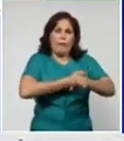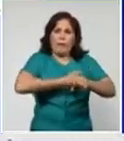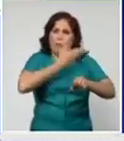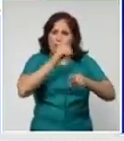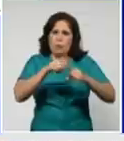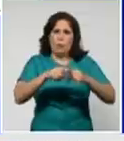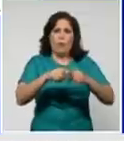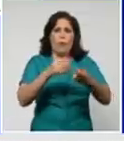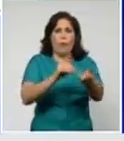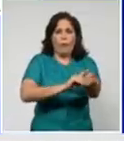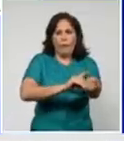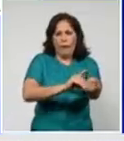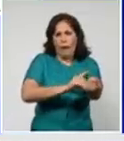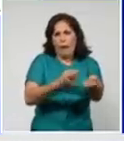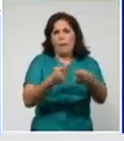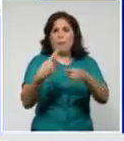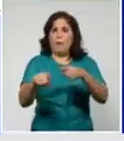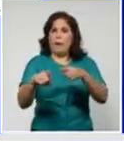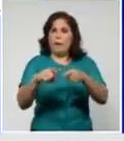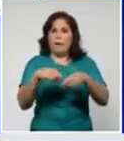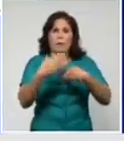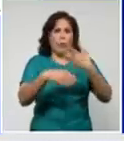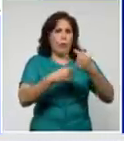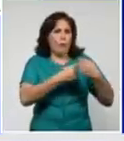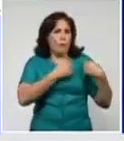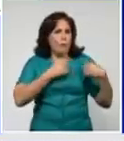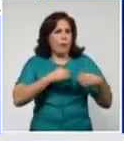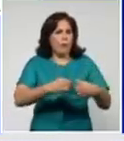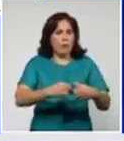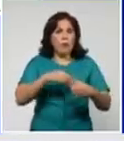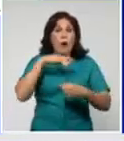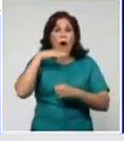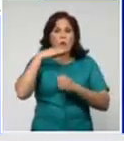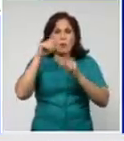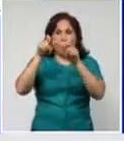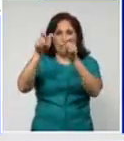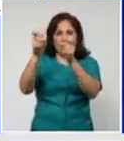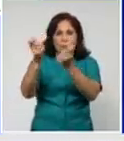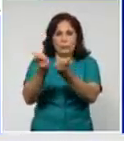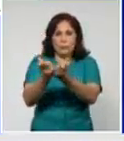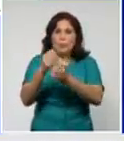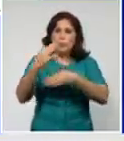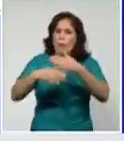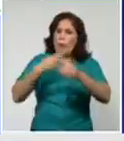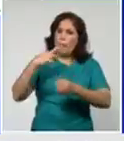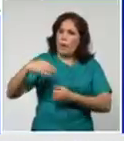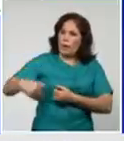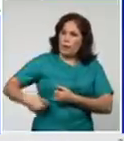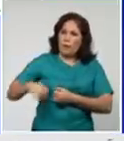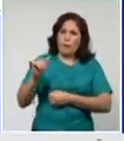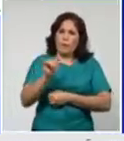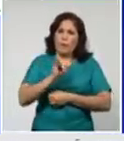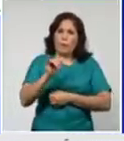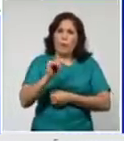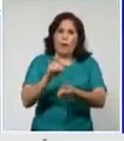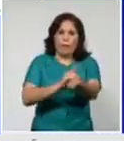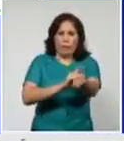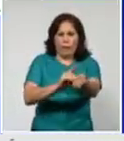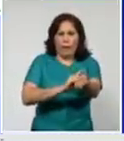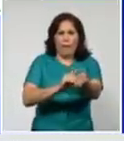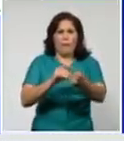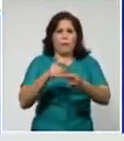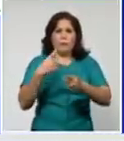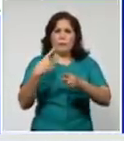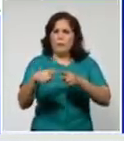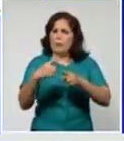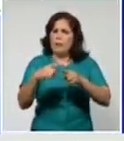tenemos hipertensión arterial, insuficiencia renal, diabetes mellitus, todas